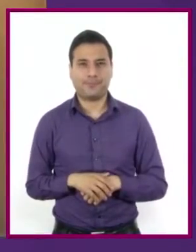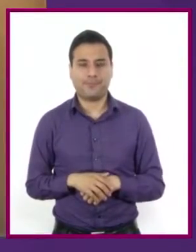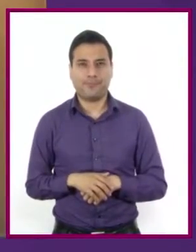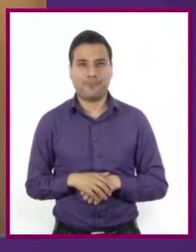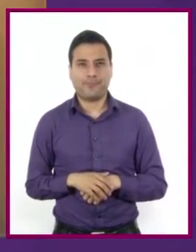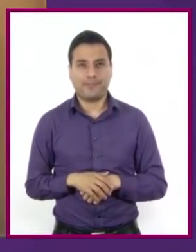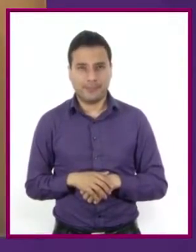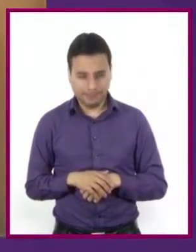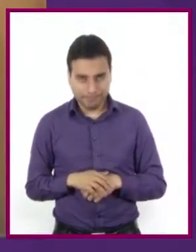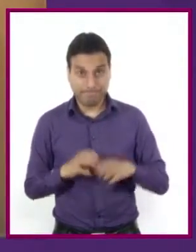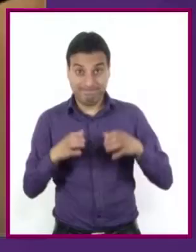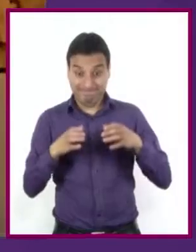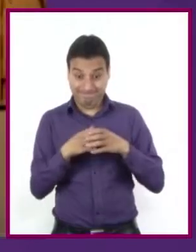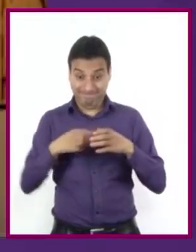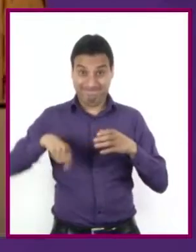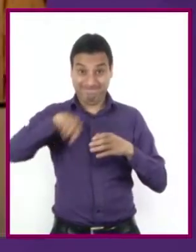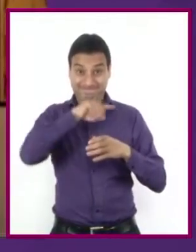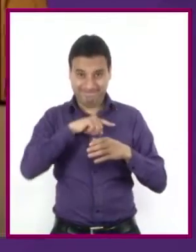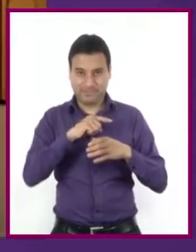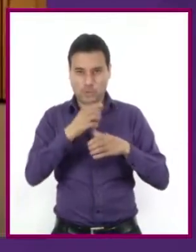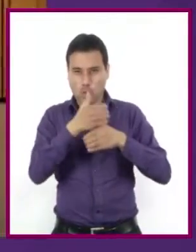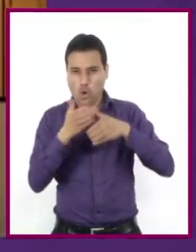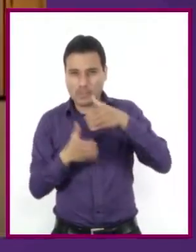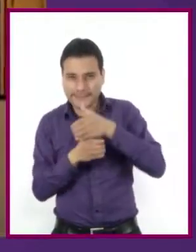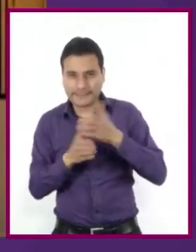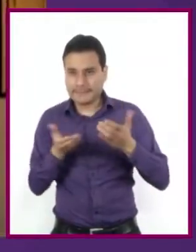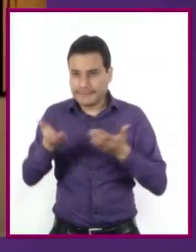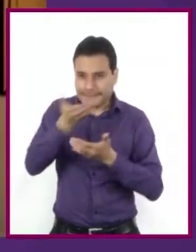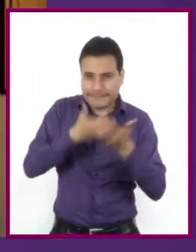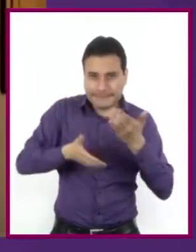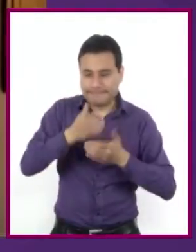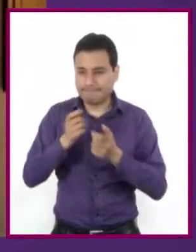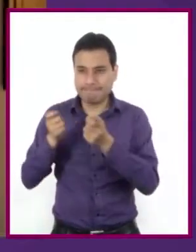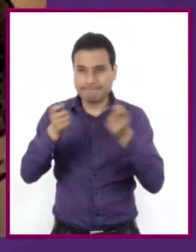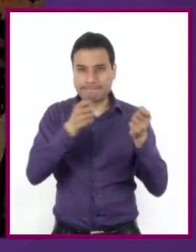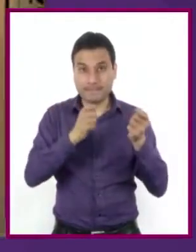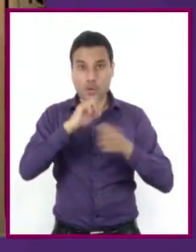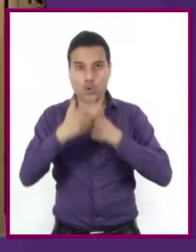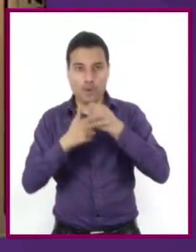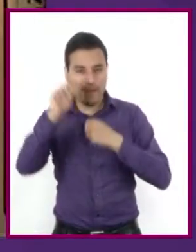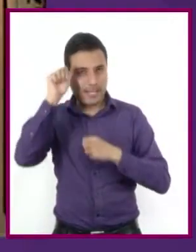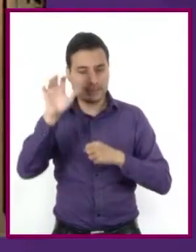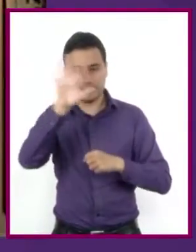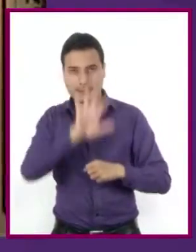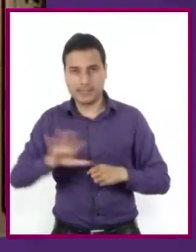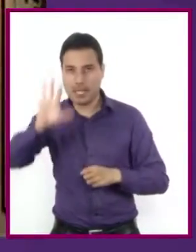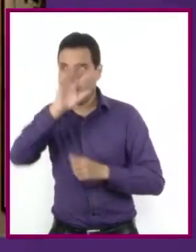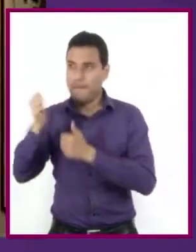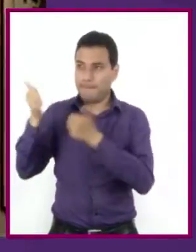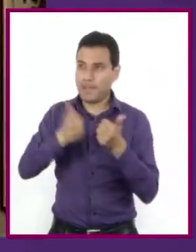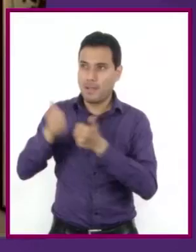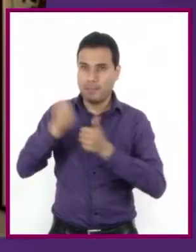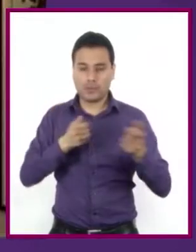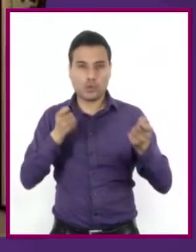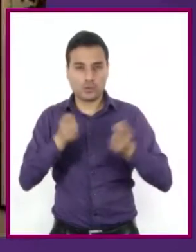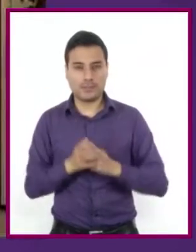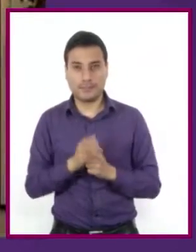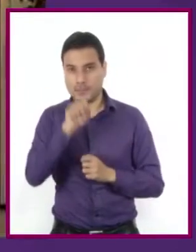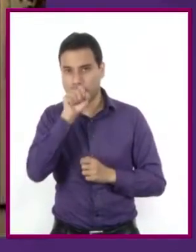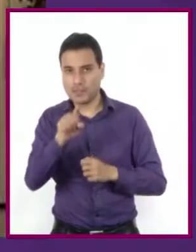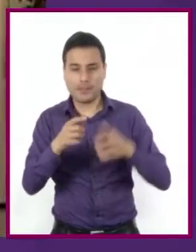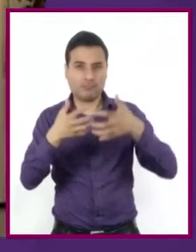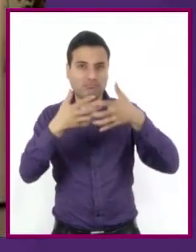que sus agremiados ejercieron sobre la distribución de las mercancías procedentes de Europa y Asia, así como del financiamiento para la producción